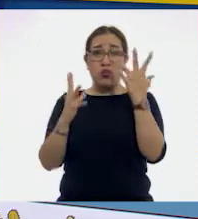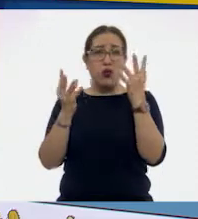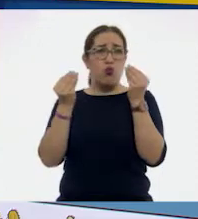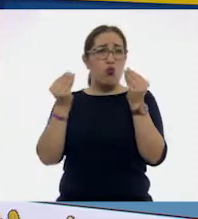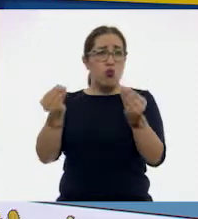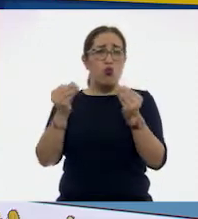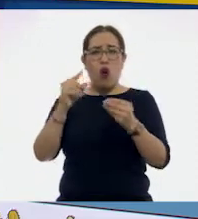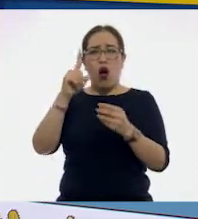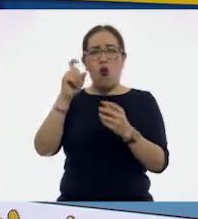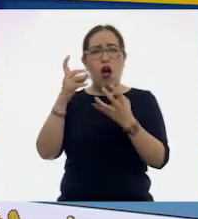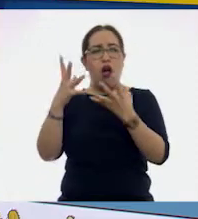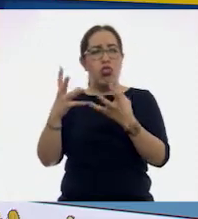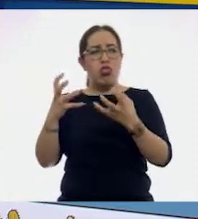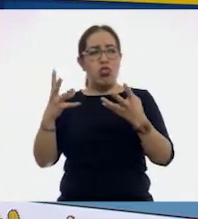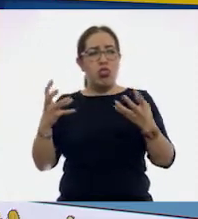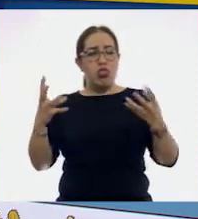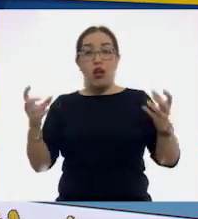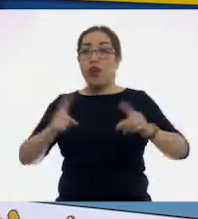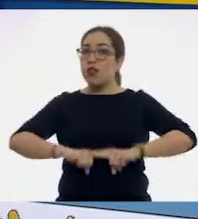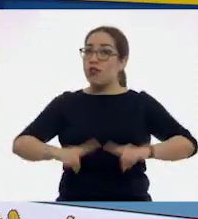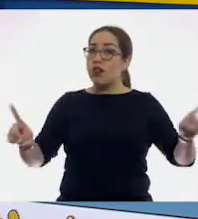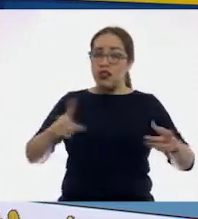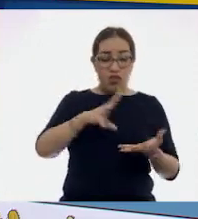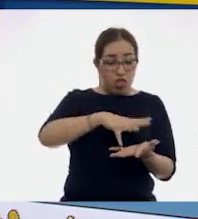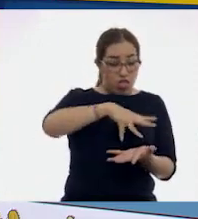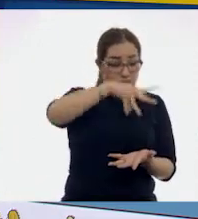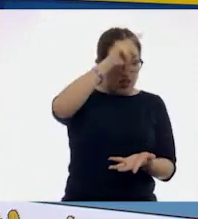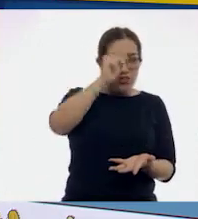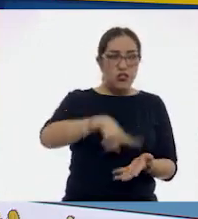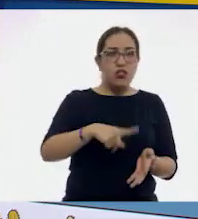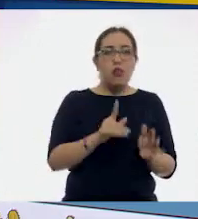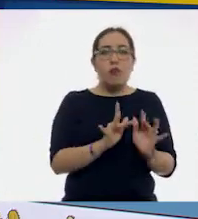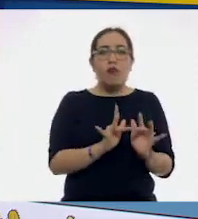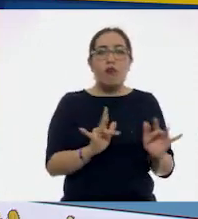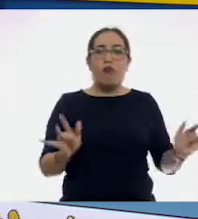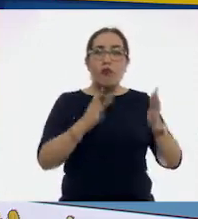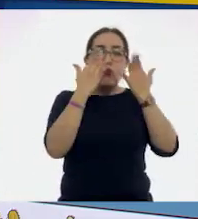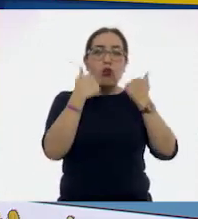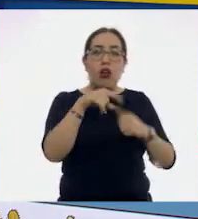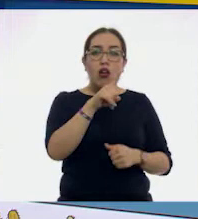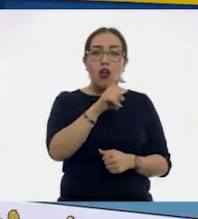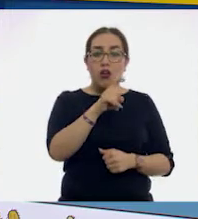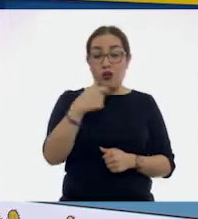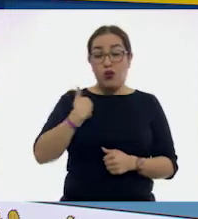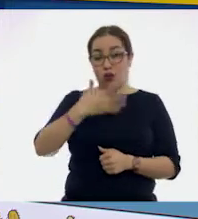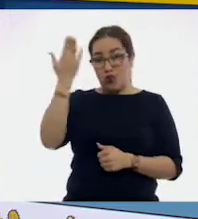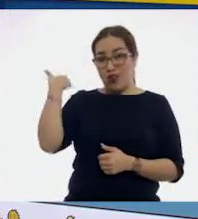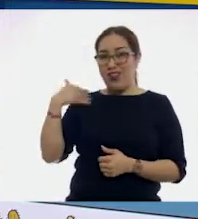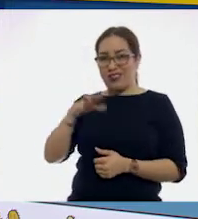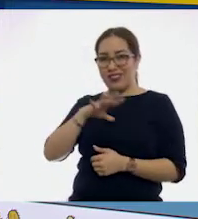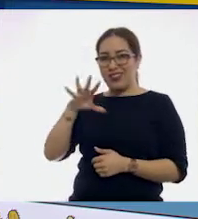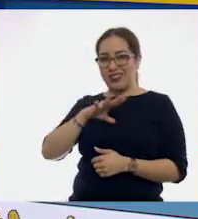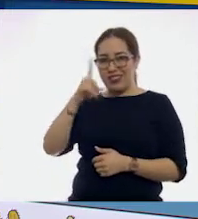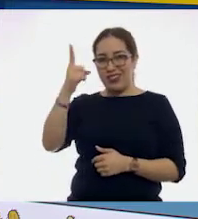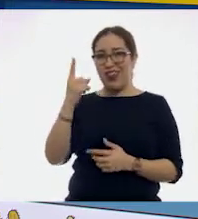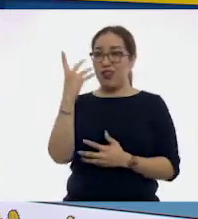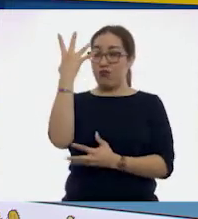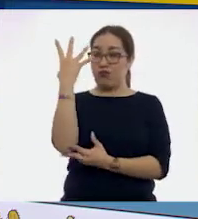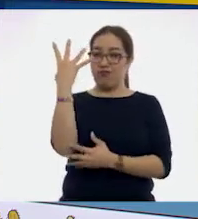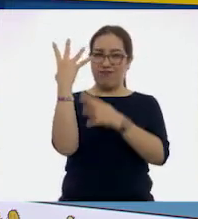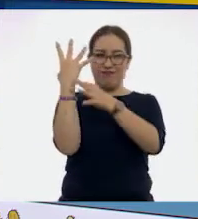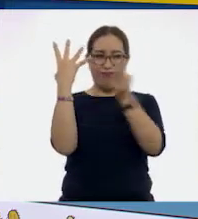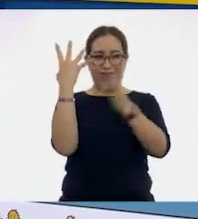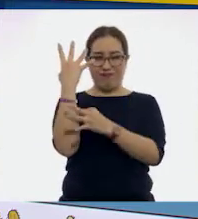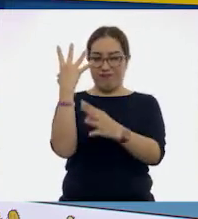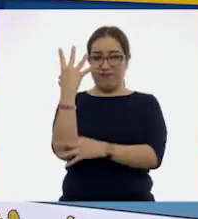cactus, mientras que en el desierto hay muy poca agua para un pino. Yo tenía un cactus que me regalaron y lo regaba con